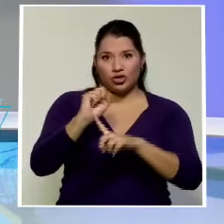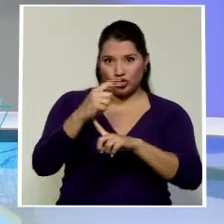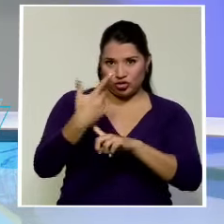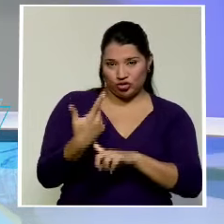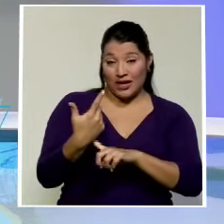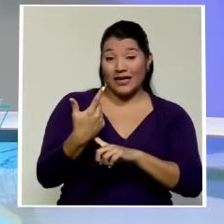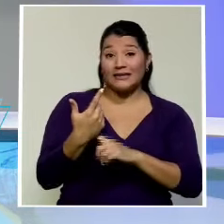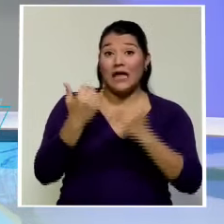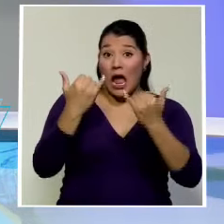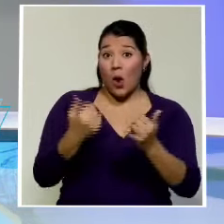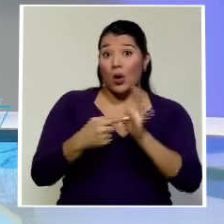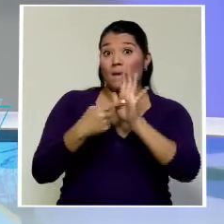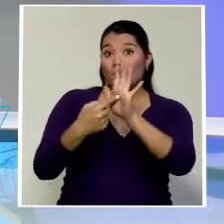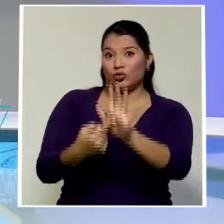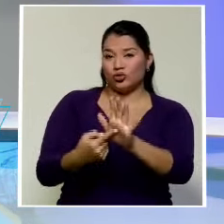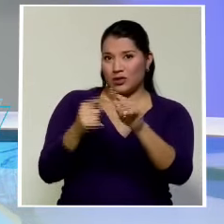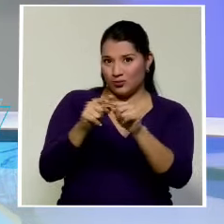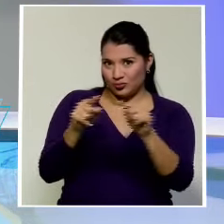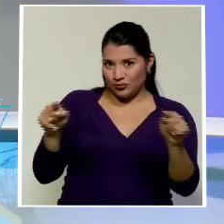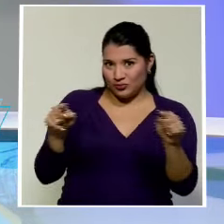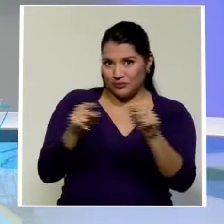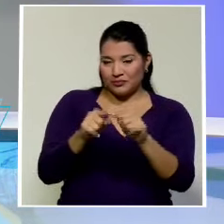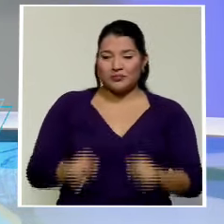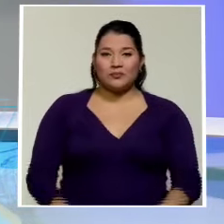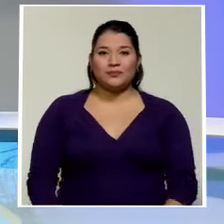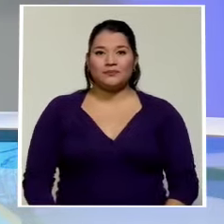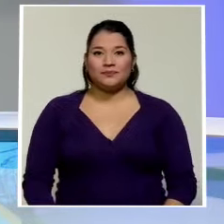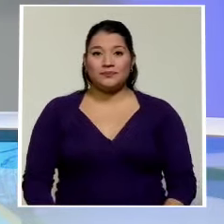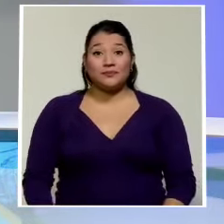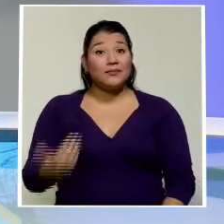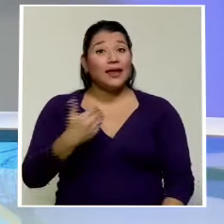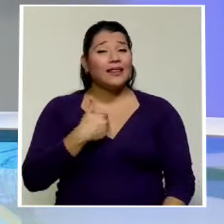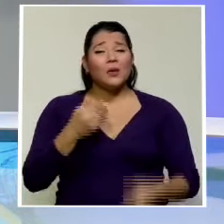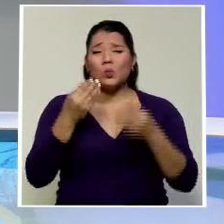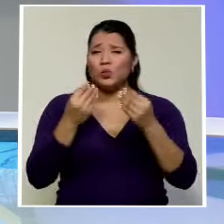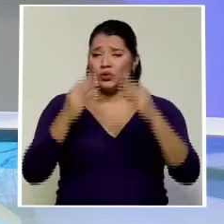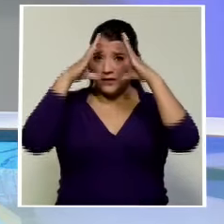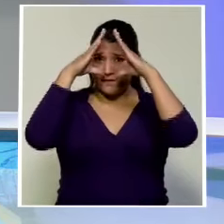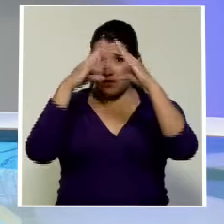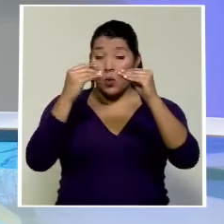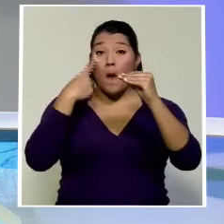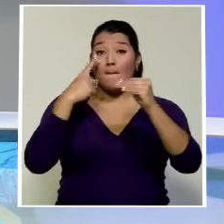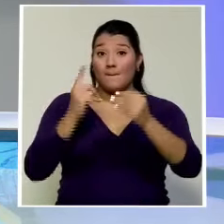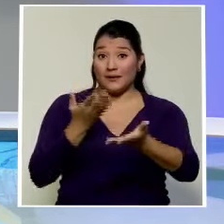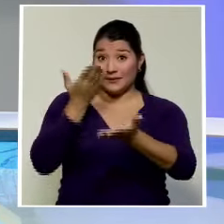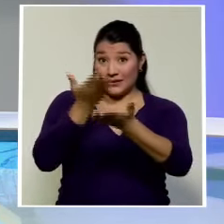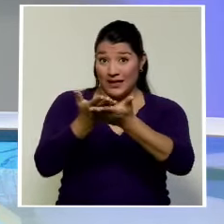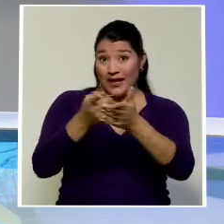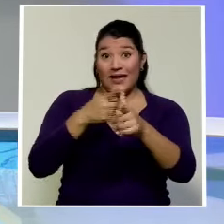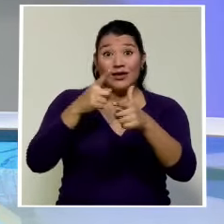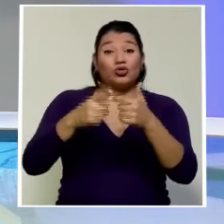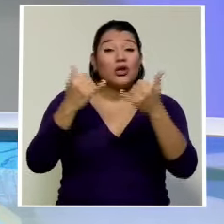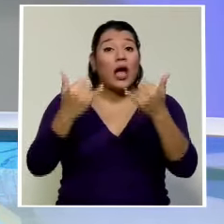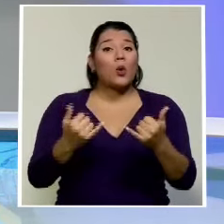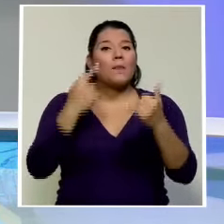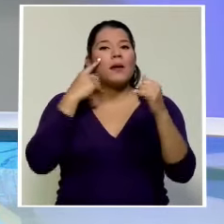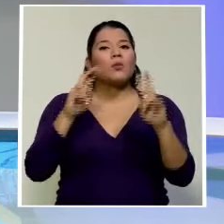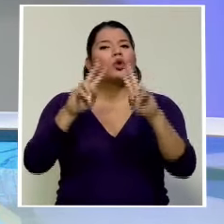en las direcciones que aparecen ahora en la pantalla. Tenemos mucha información para ofrecerles, así que vayamos a